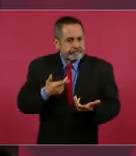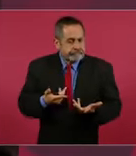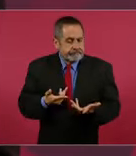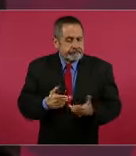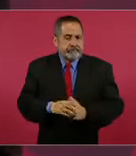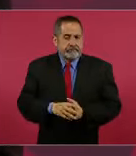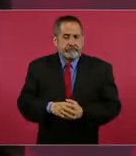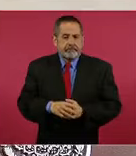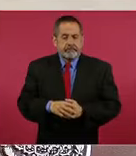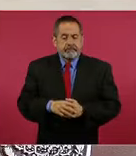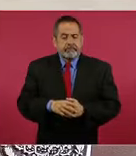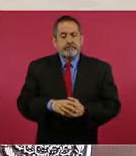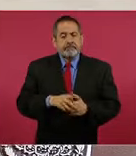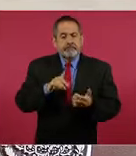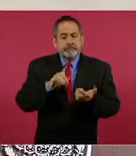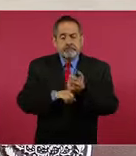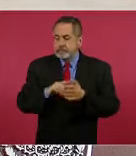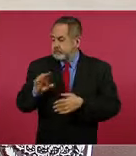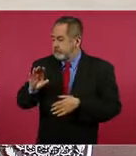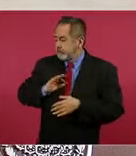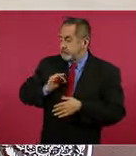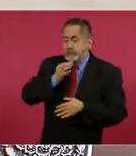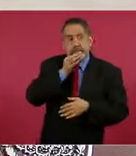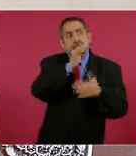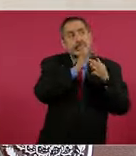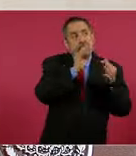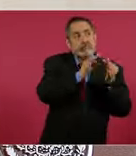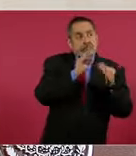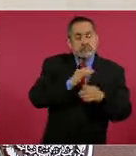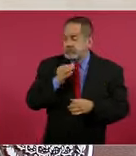Y quién sabe también qué les informa